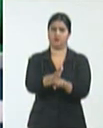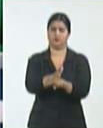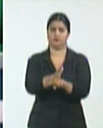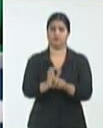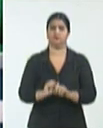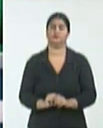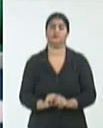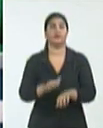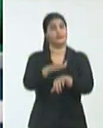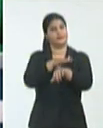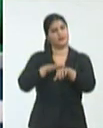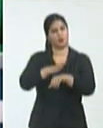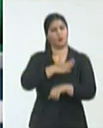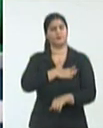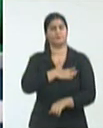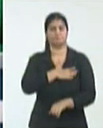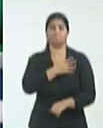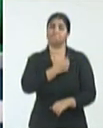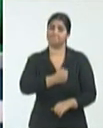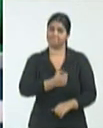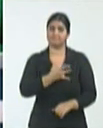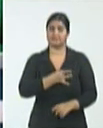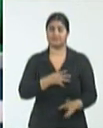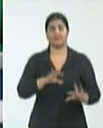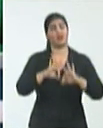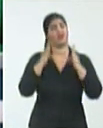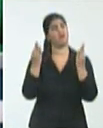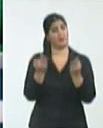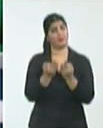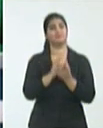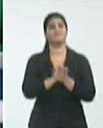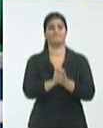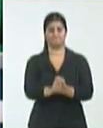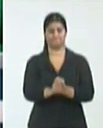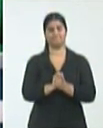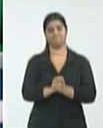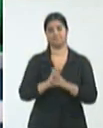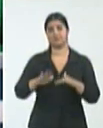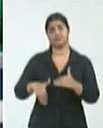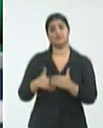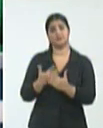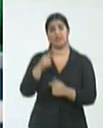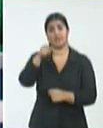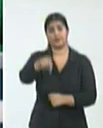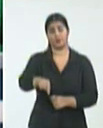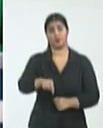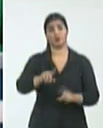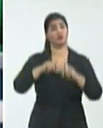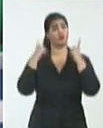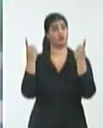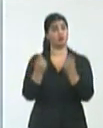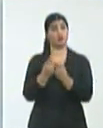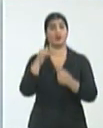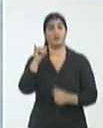amistades. Ayer, o amanecemos hoy, con un total de